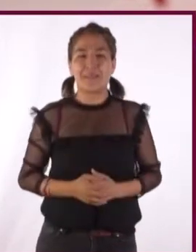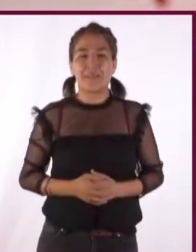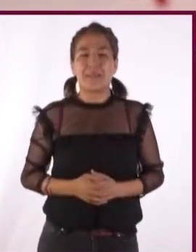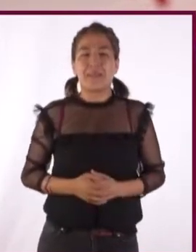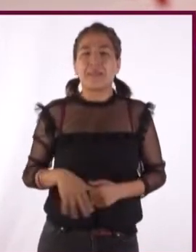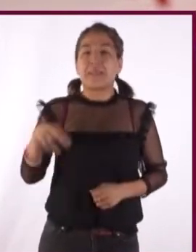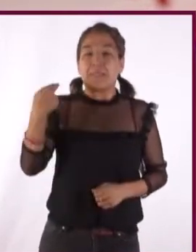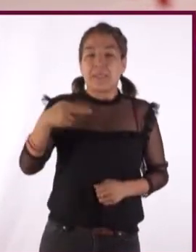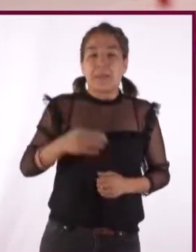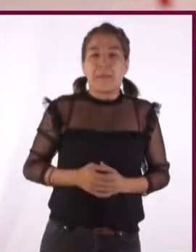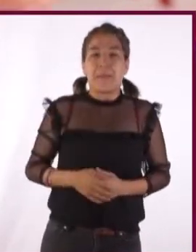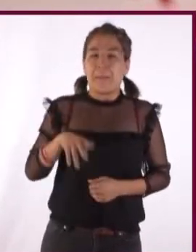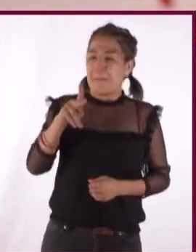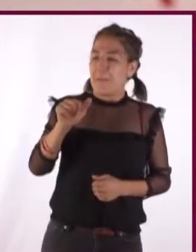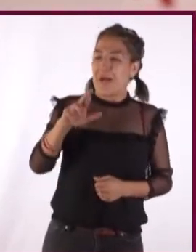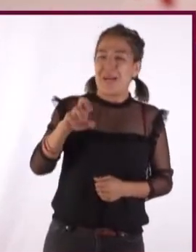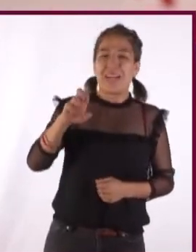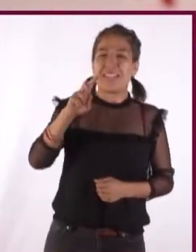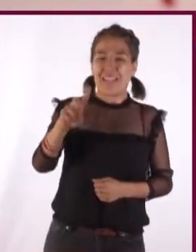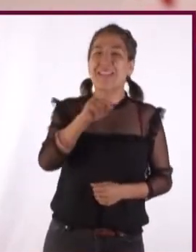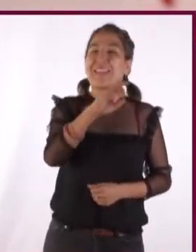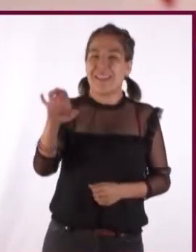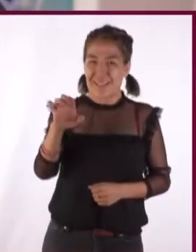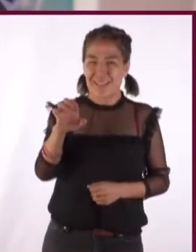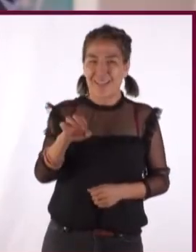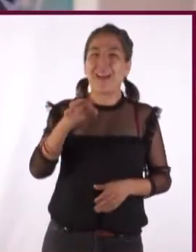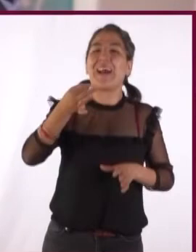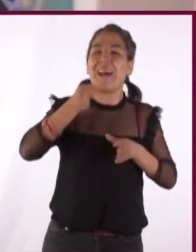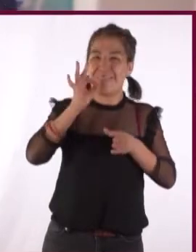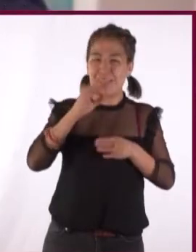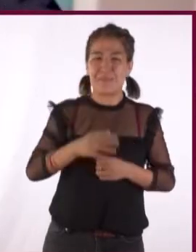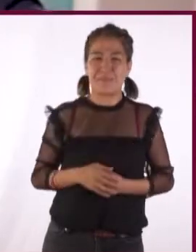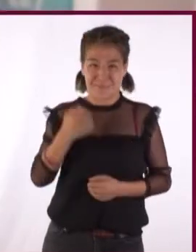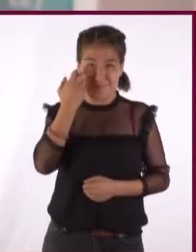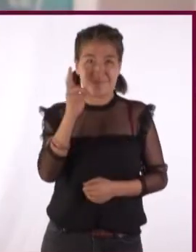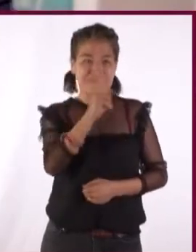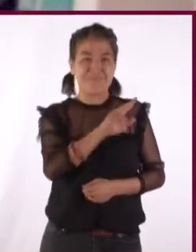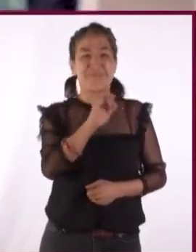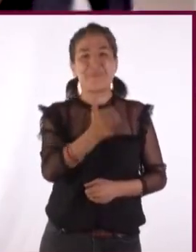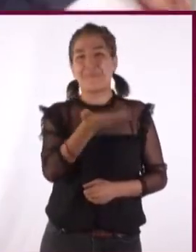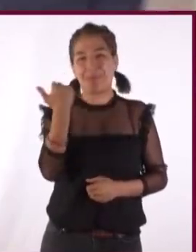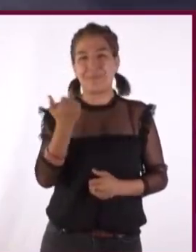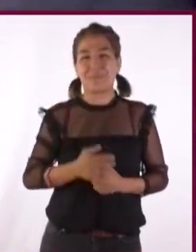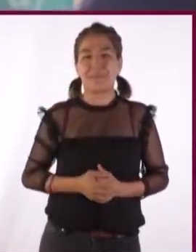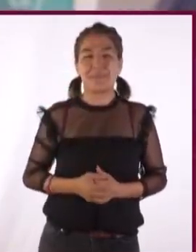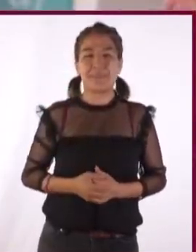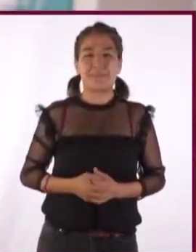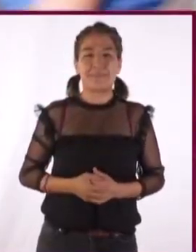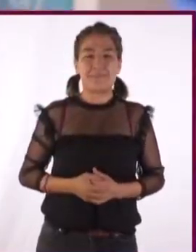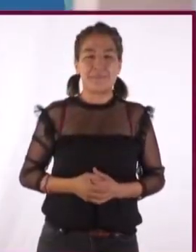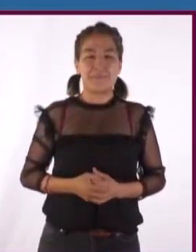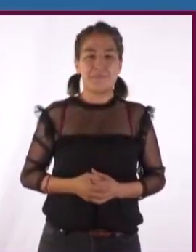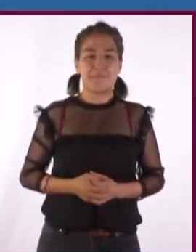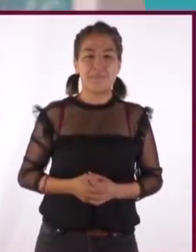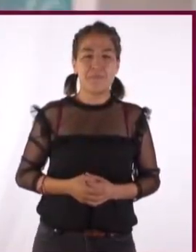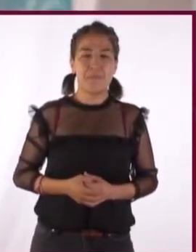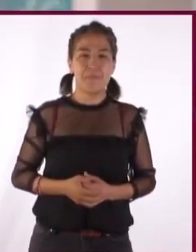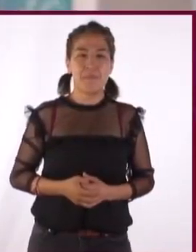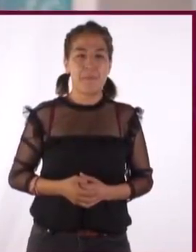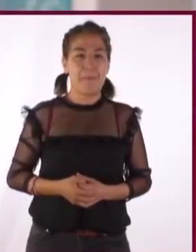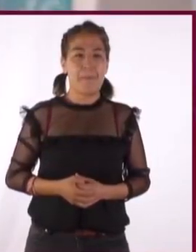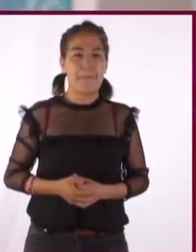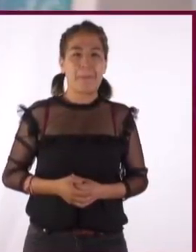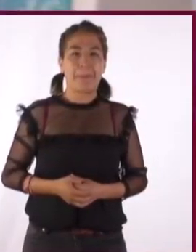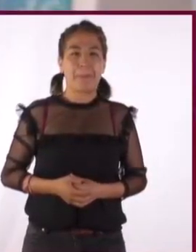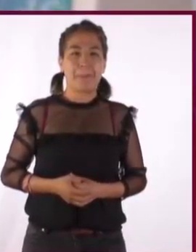Con una ilusión llamada pared de cafetería. ¿Quieres verlo? Sí, ¿me lo Vamos. enseñas? Sí, por acá.